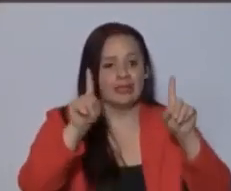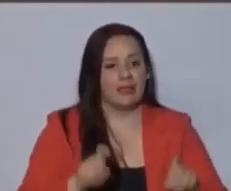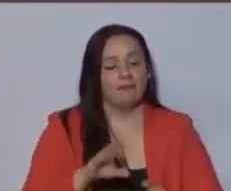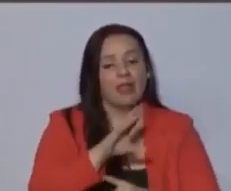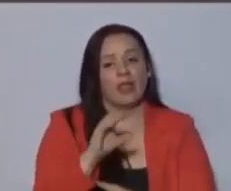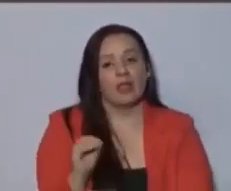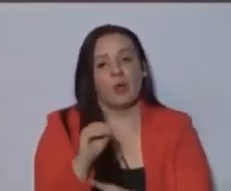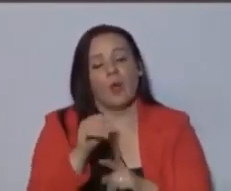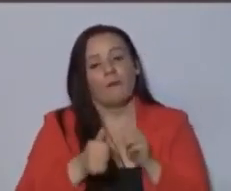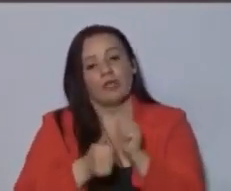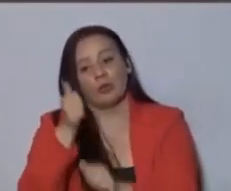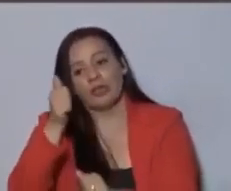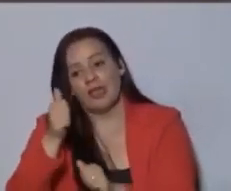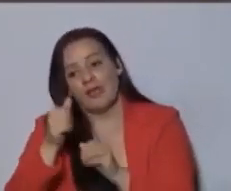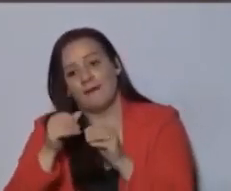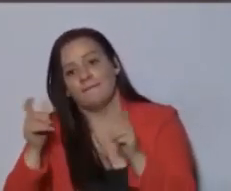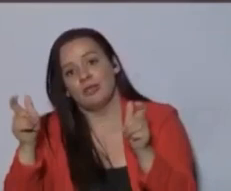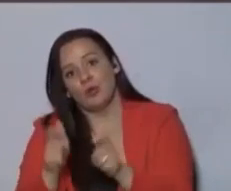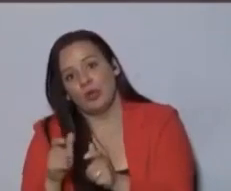minoría, afirmativos